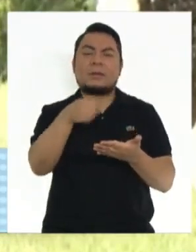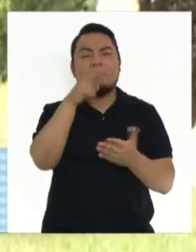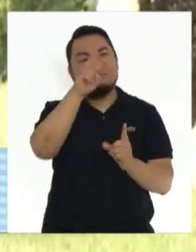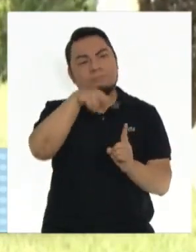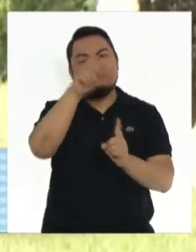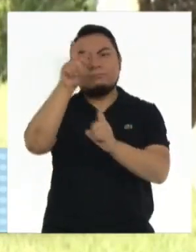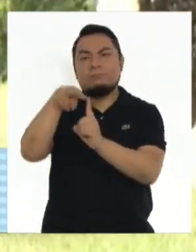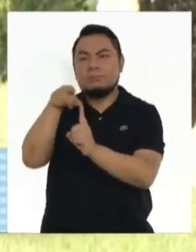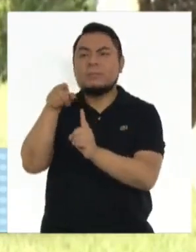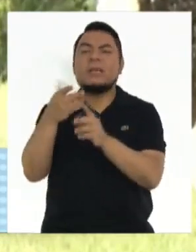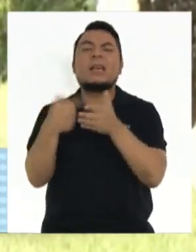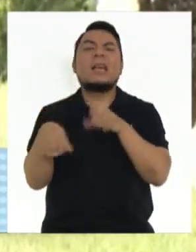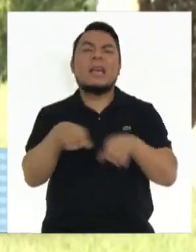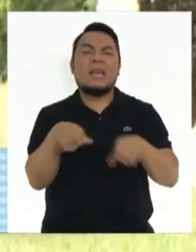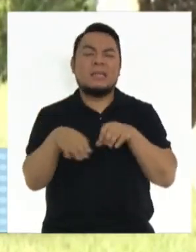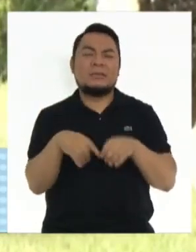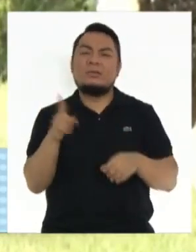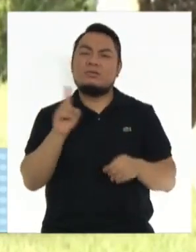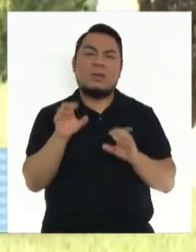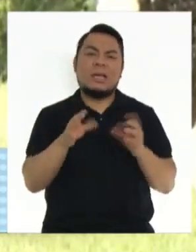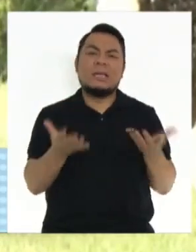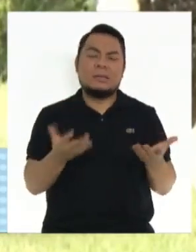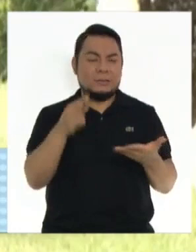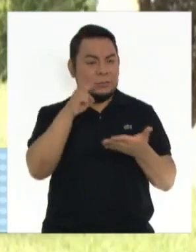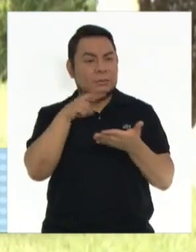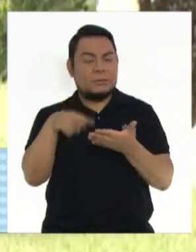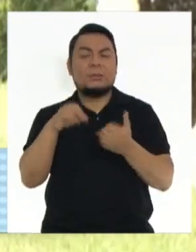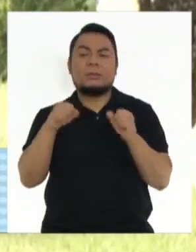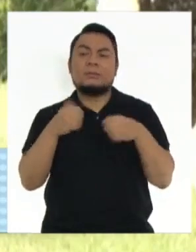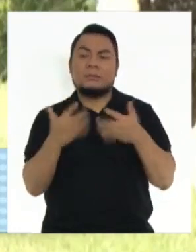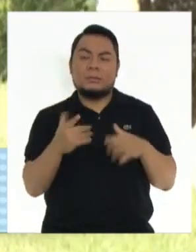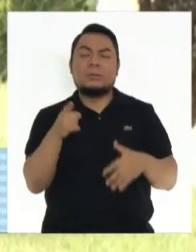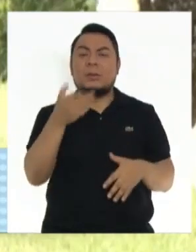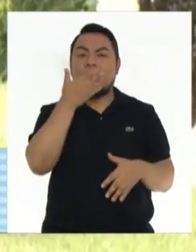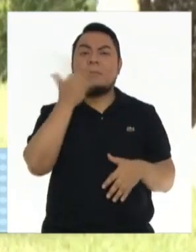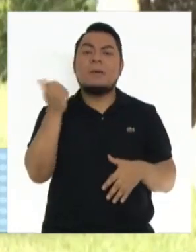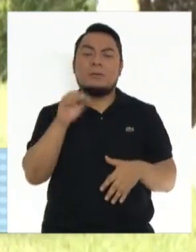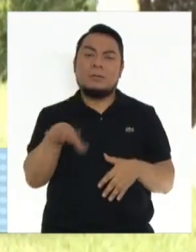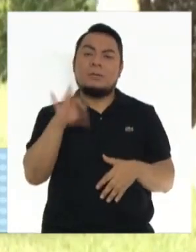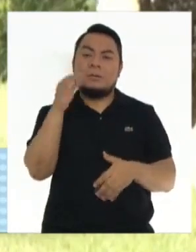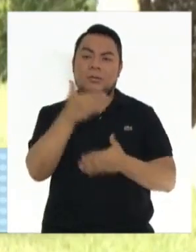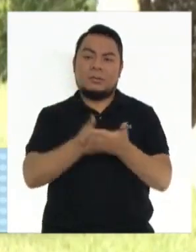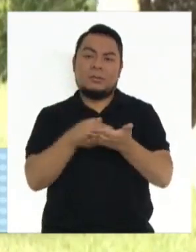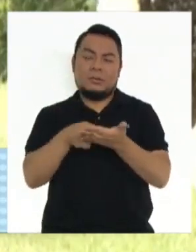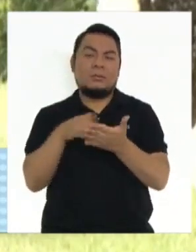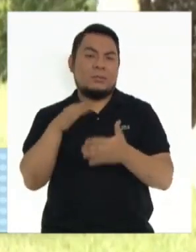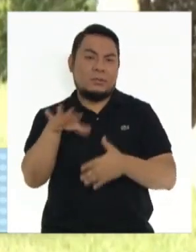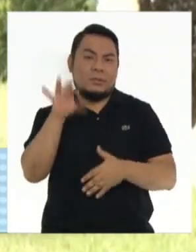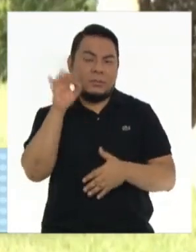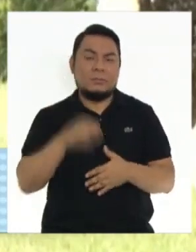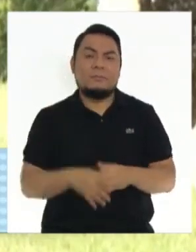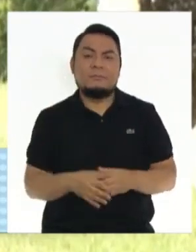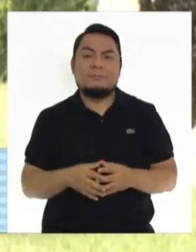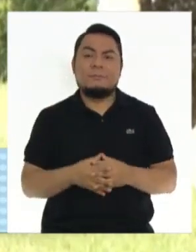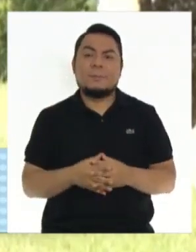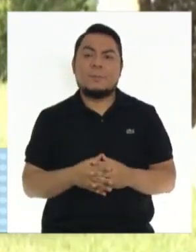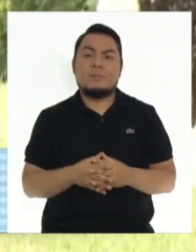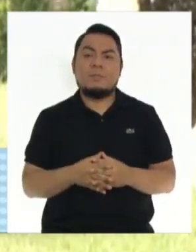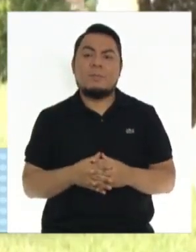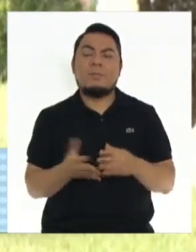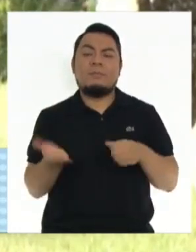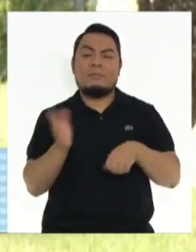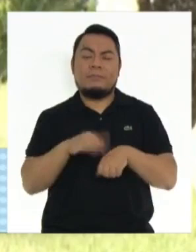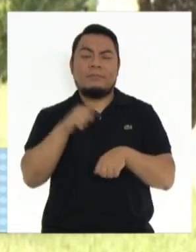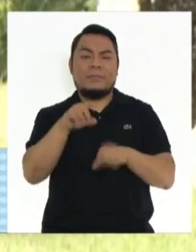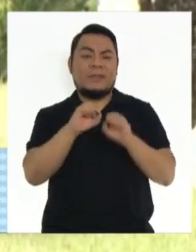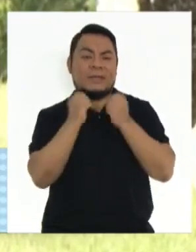ver qué cosa se ha hecho, qué cosa no se ha hecho, y optar por la mejor credencial que podamos encontrar. Respecto